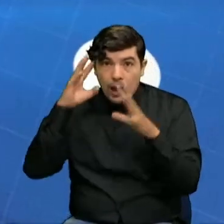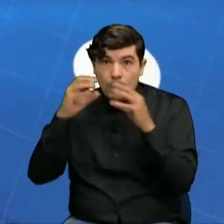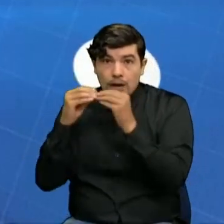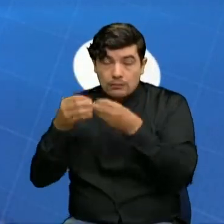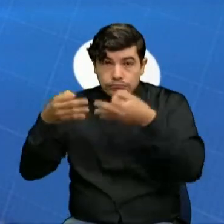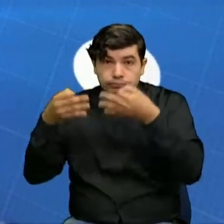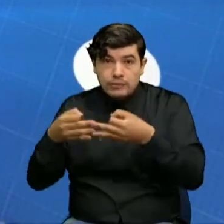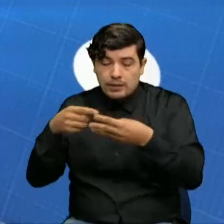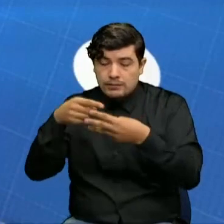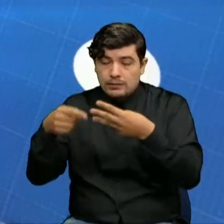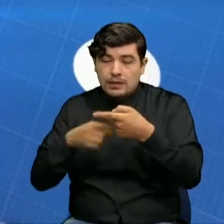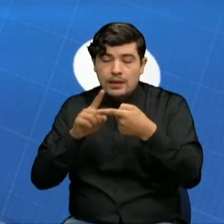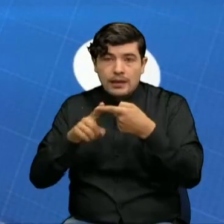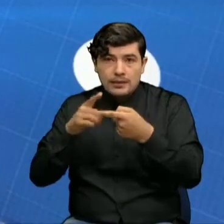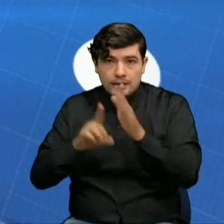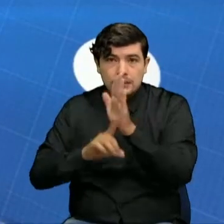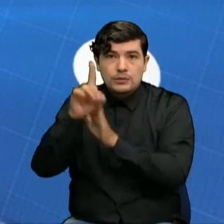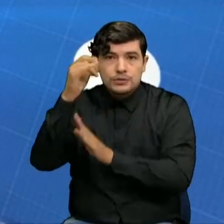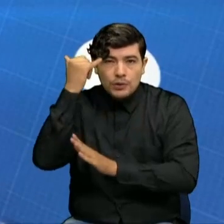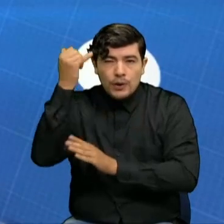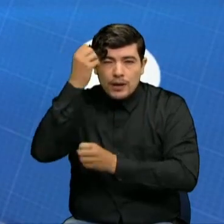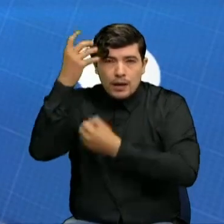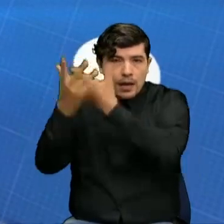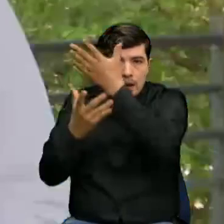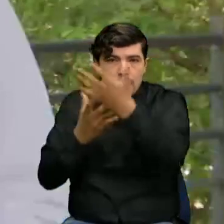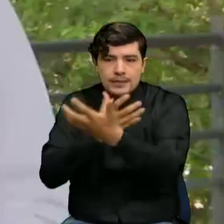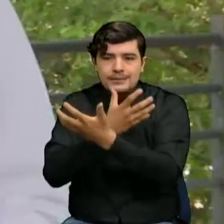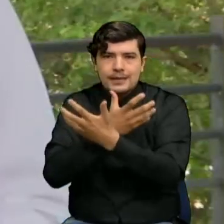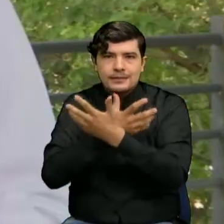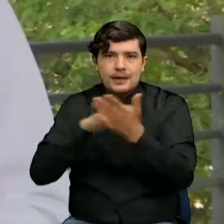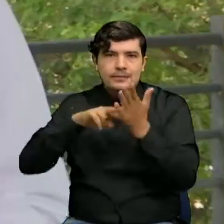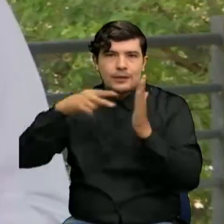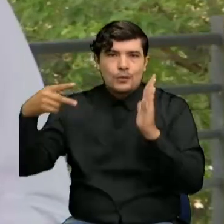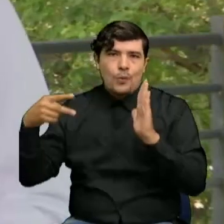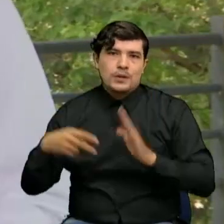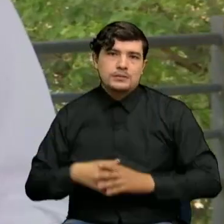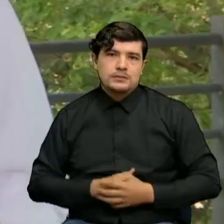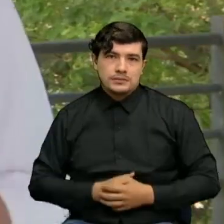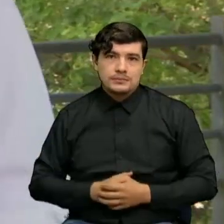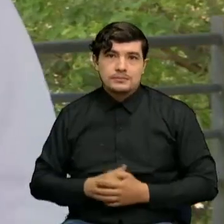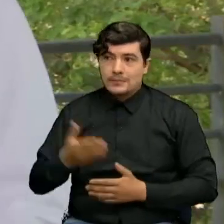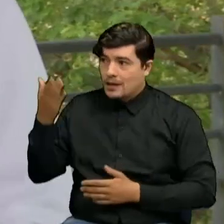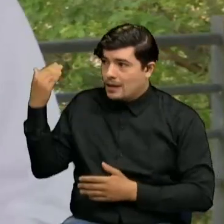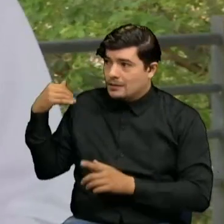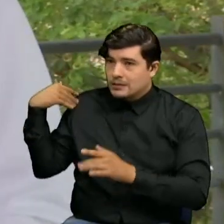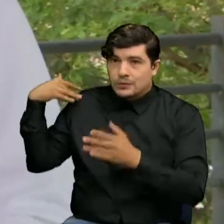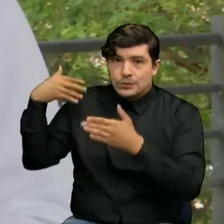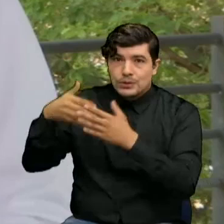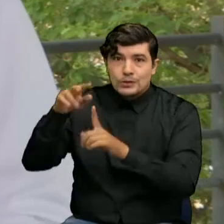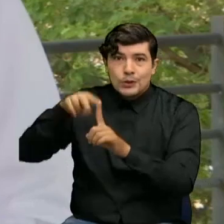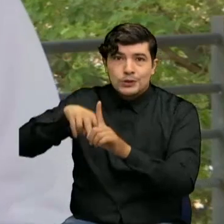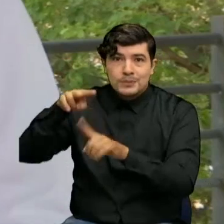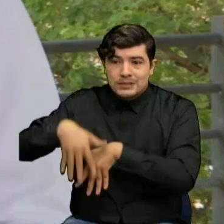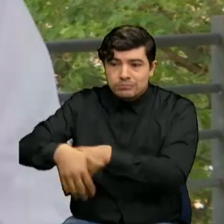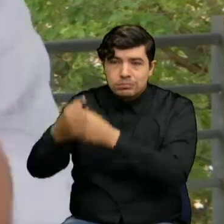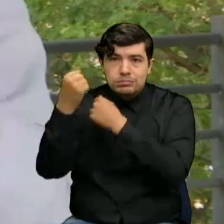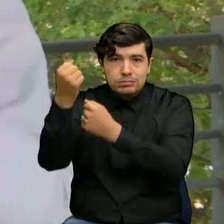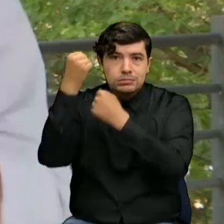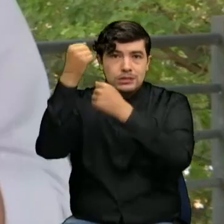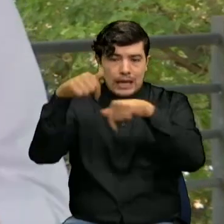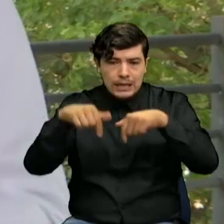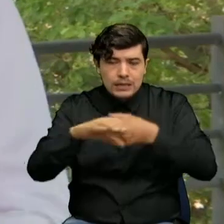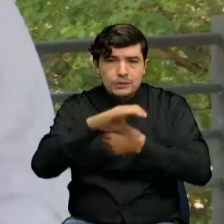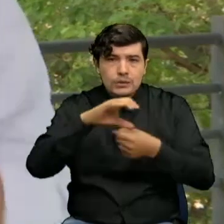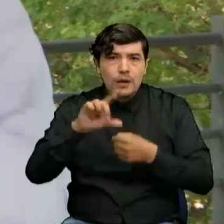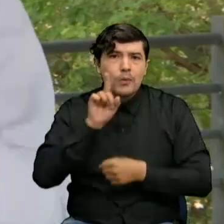de innovación, ciencia y tecnología. Completar dos meses de protestas. Y en Bucaramanga podemos decir, hemos tenido